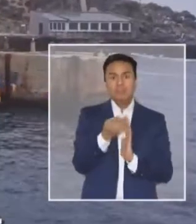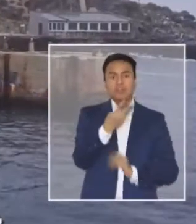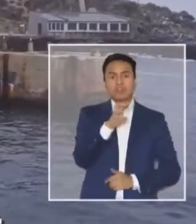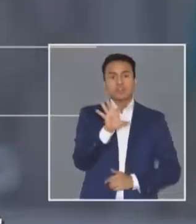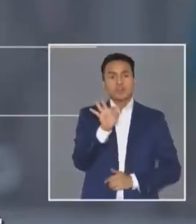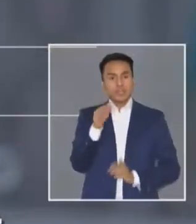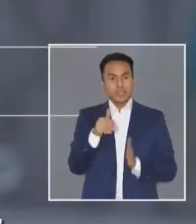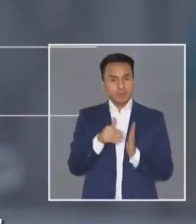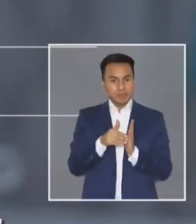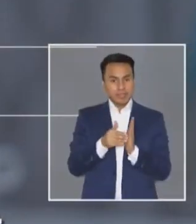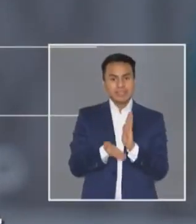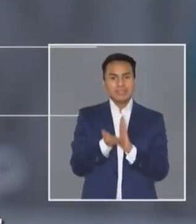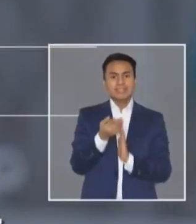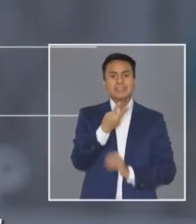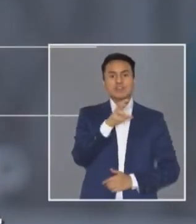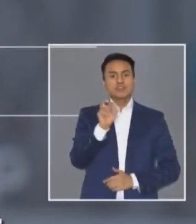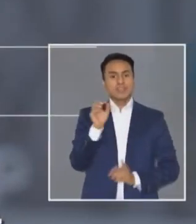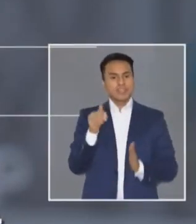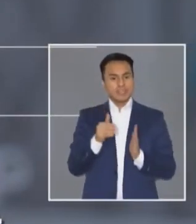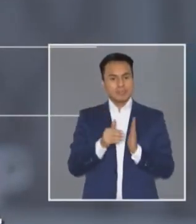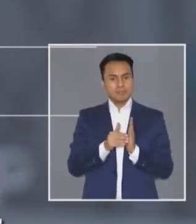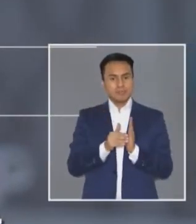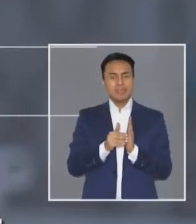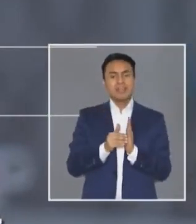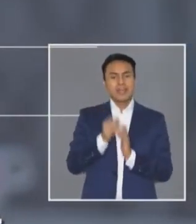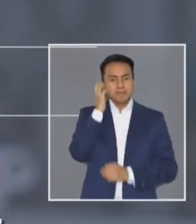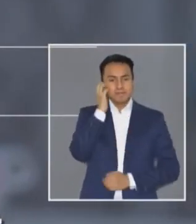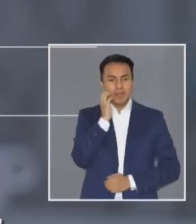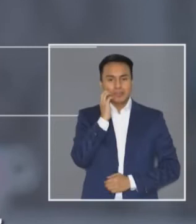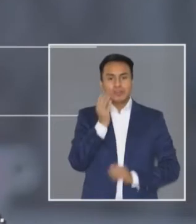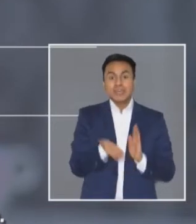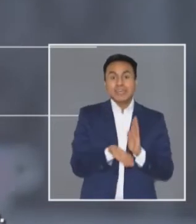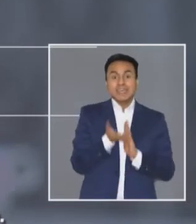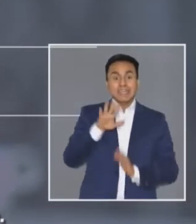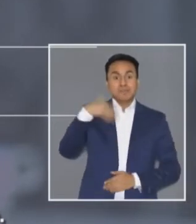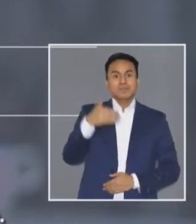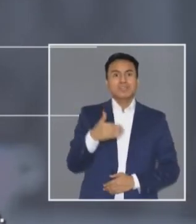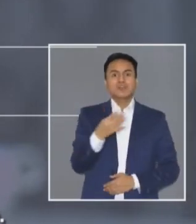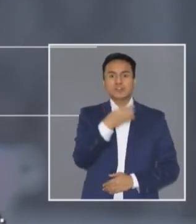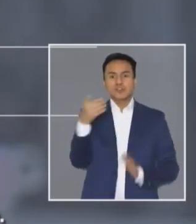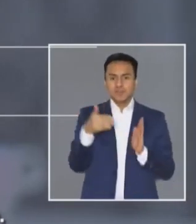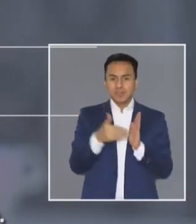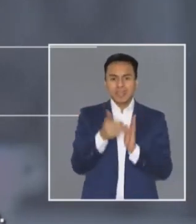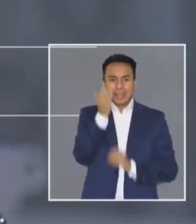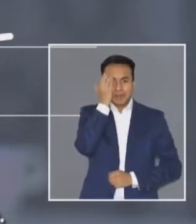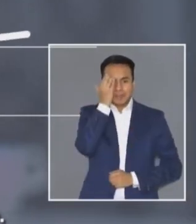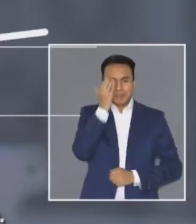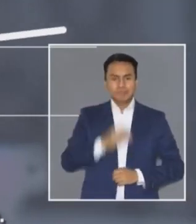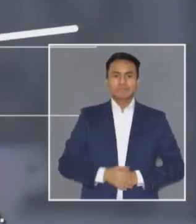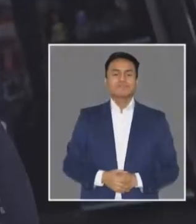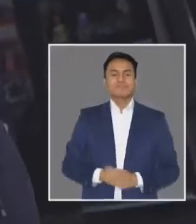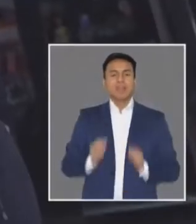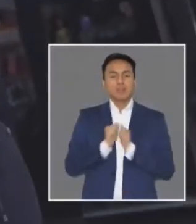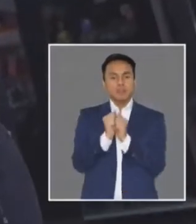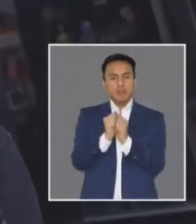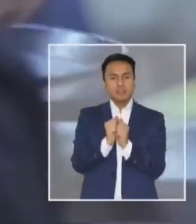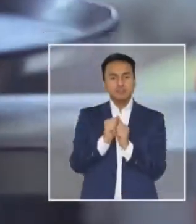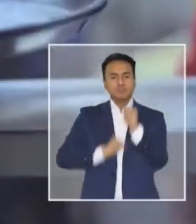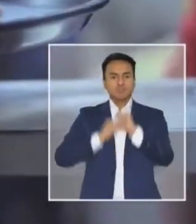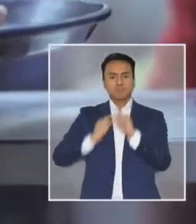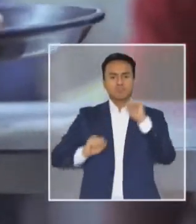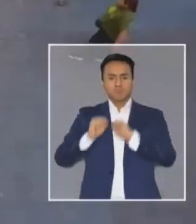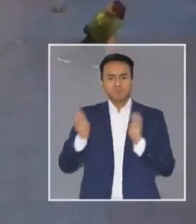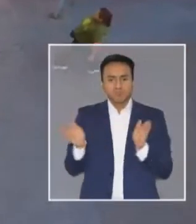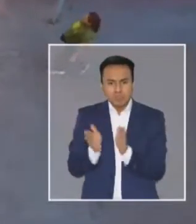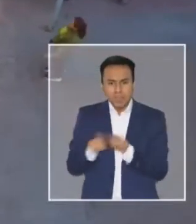de 350.000 a 380 mil pesos en mayo para llegar a 400 mil pesos en agosto acompañamos a